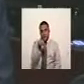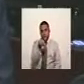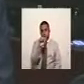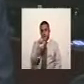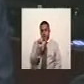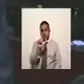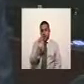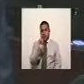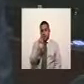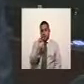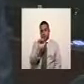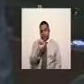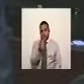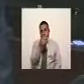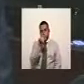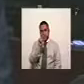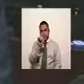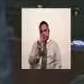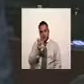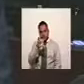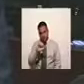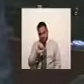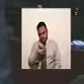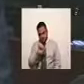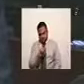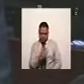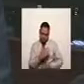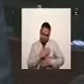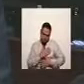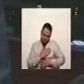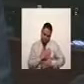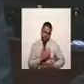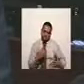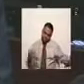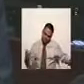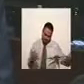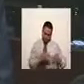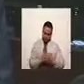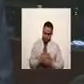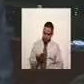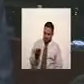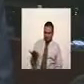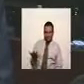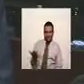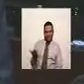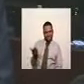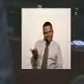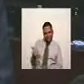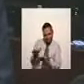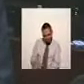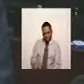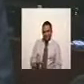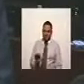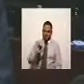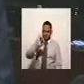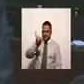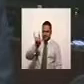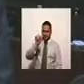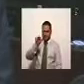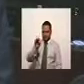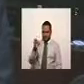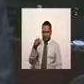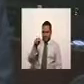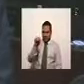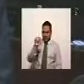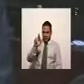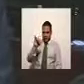Valencia. Juan Mario, no obstante su juventud, es tío de la senadora Paloma